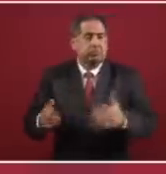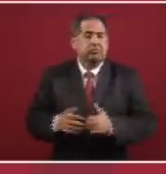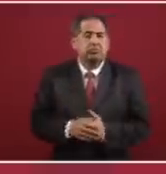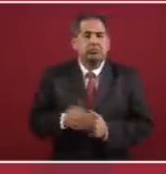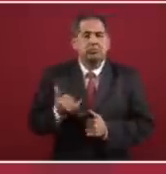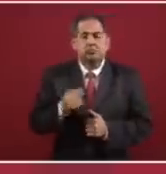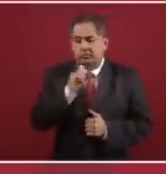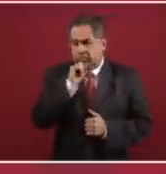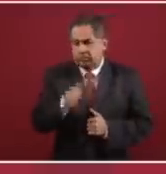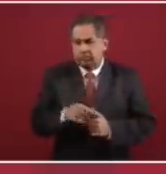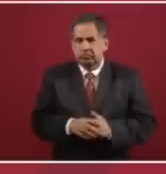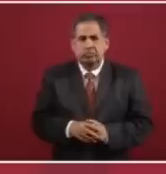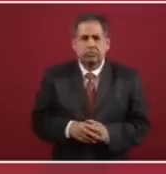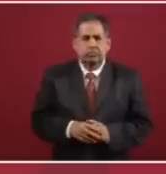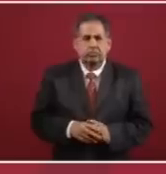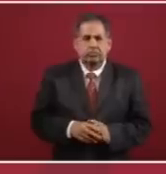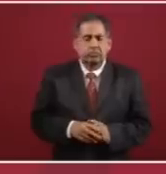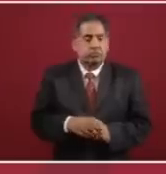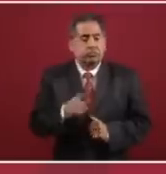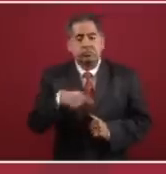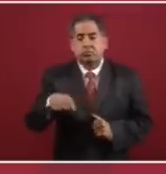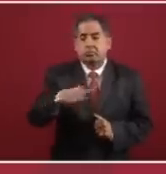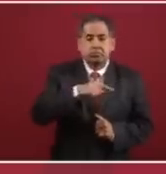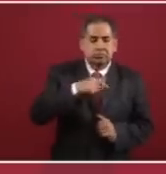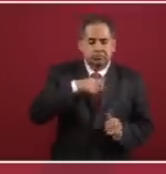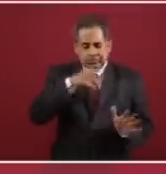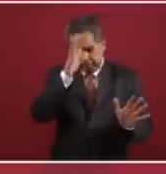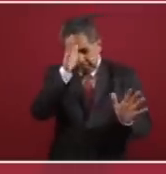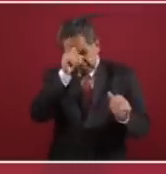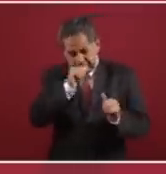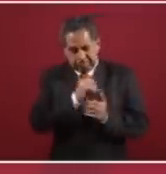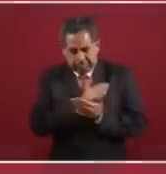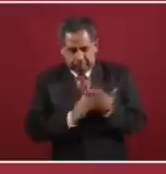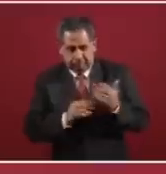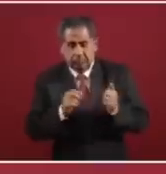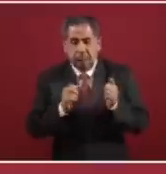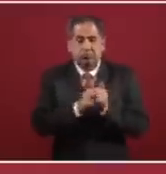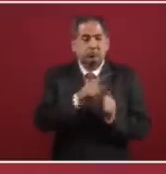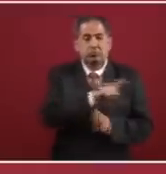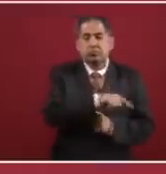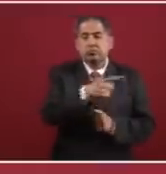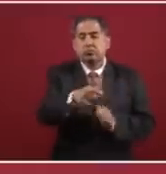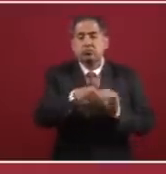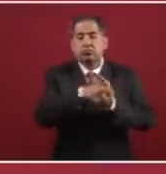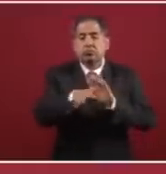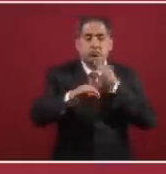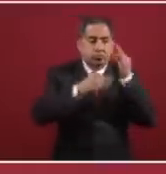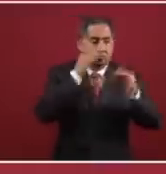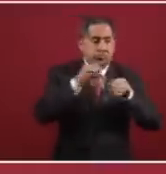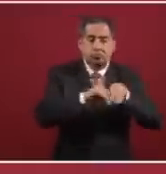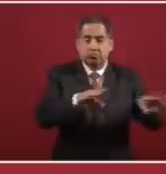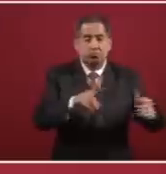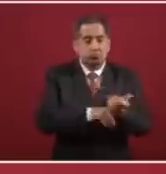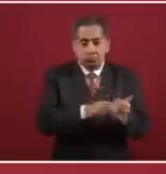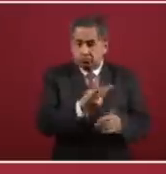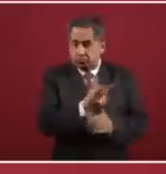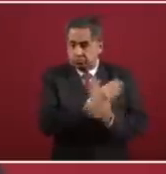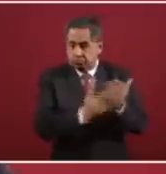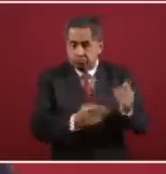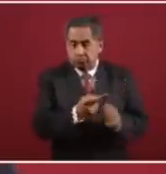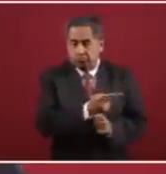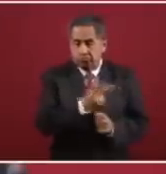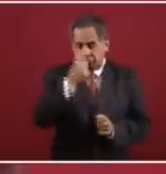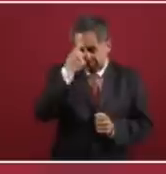hasta se apadrinaban con medios de comunicación que